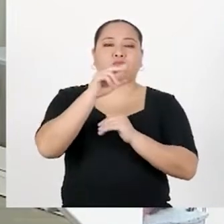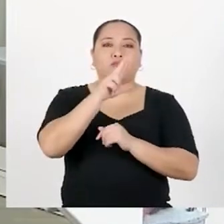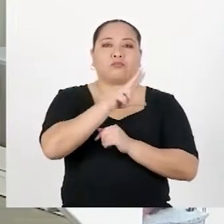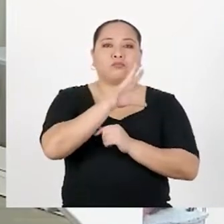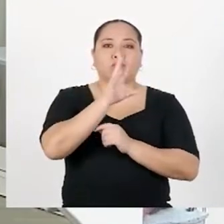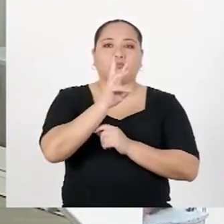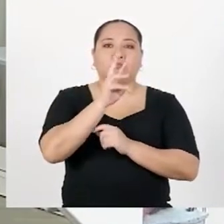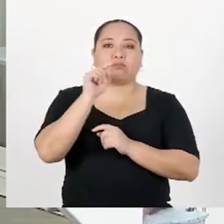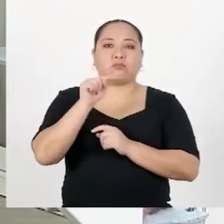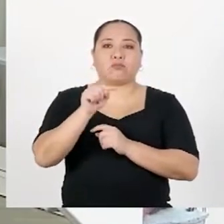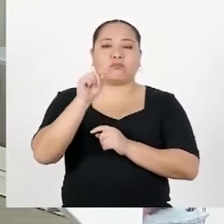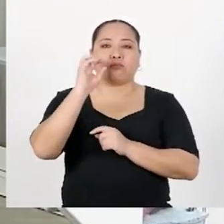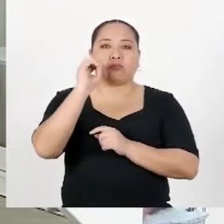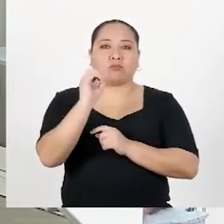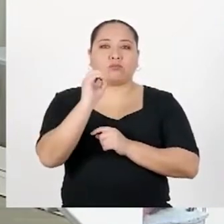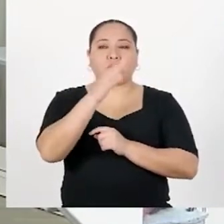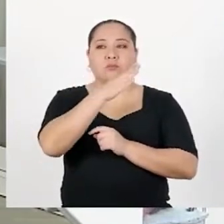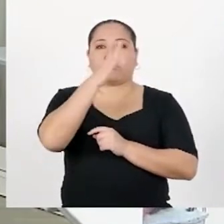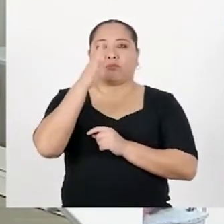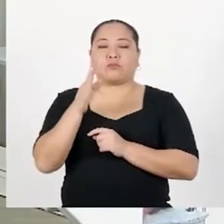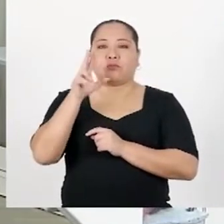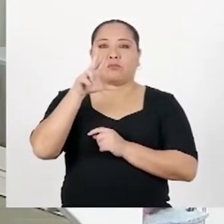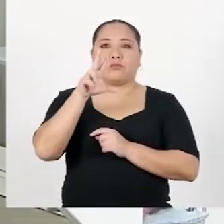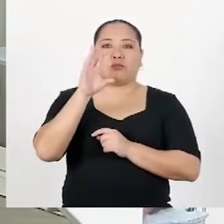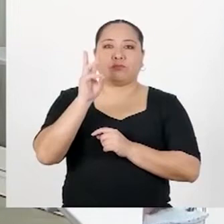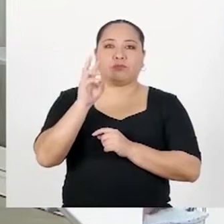de 36,0 a